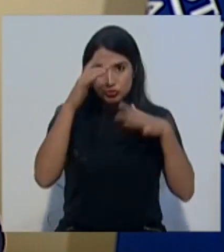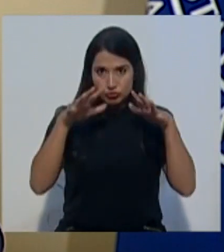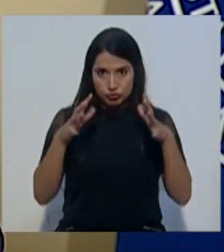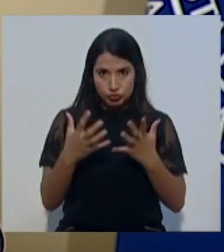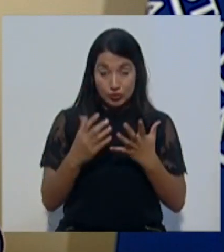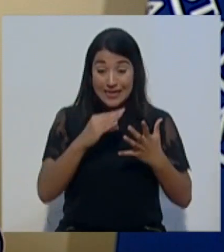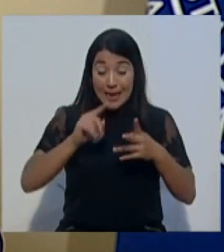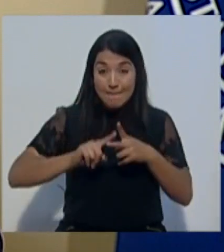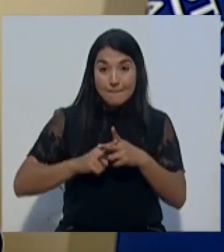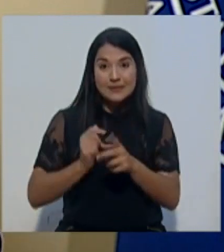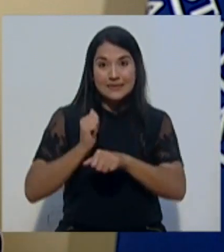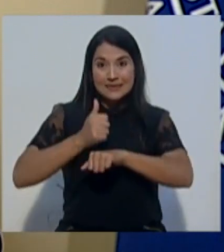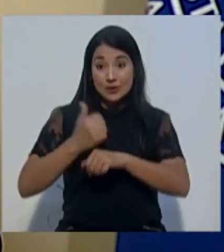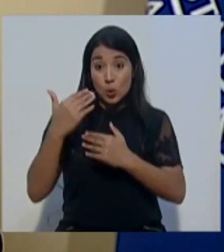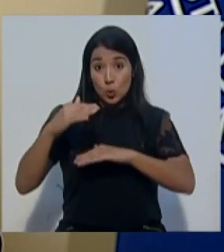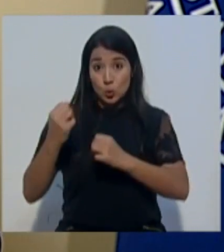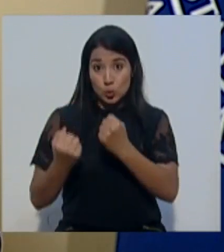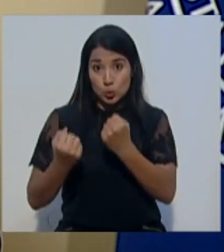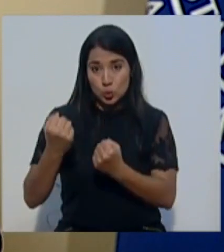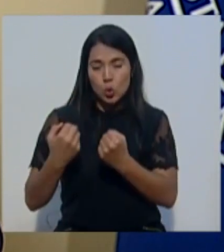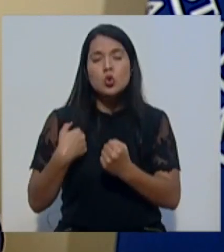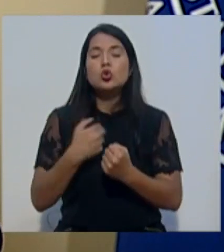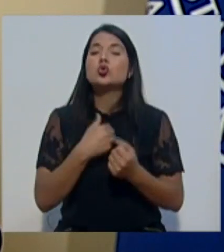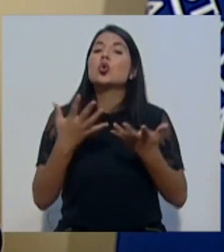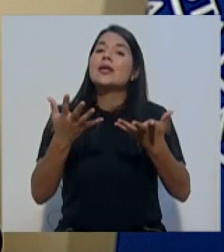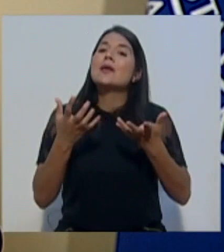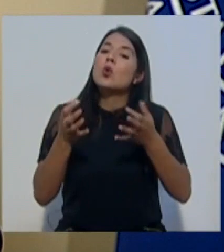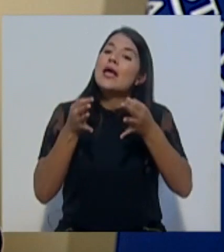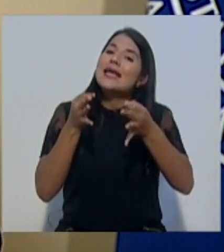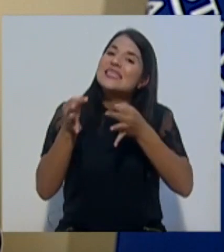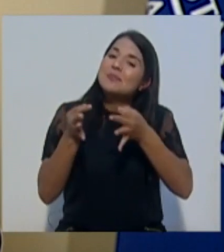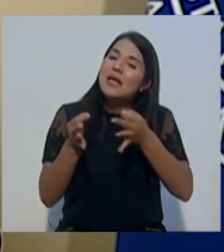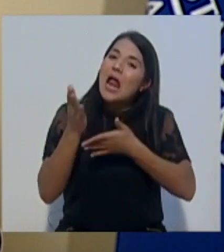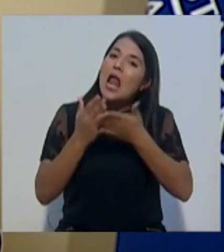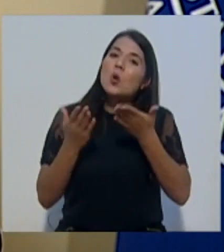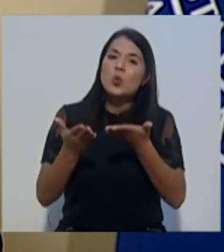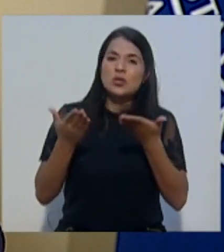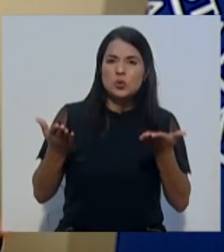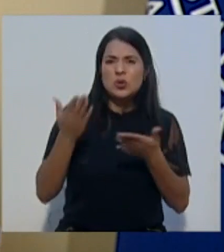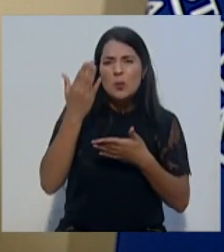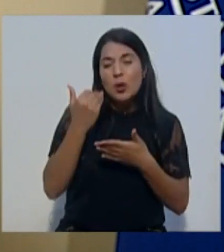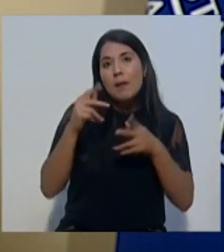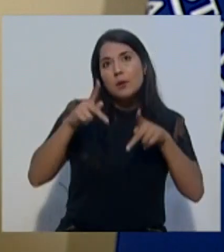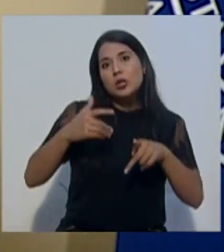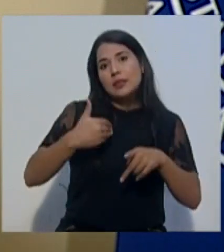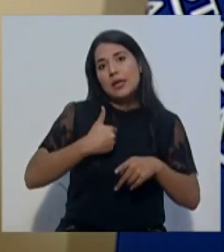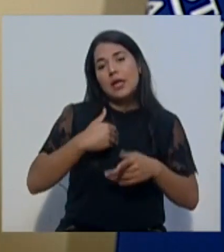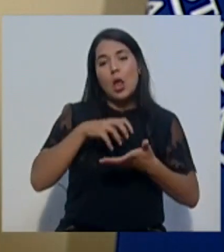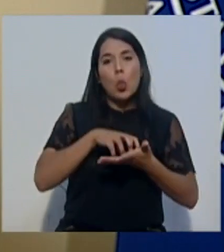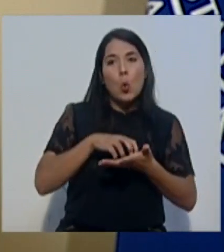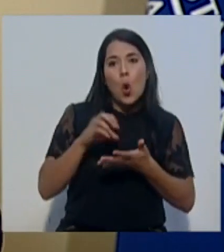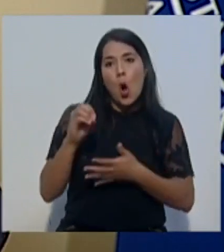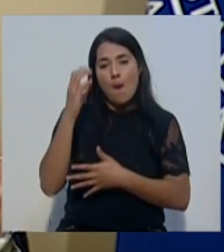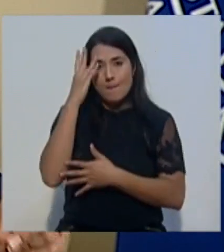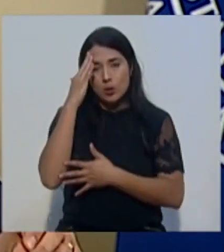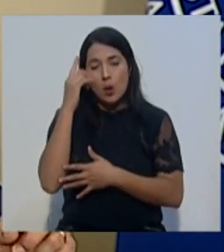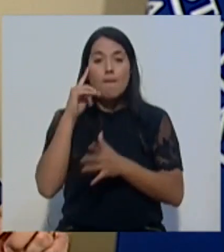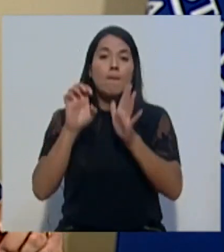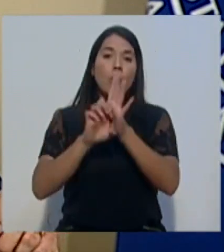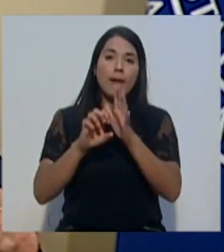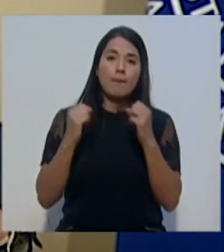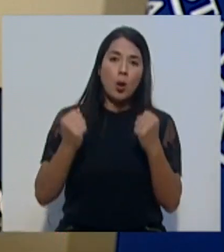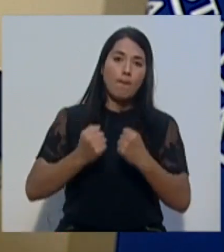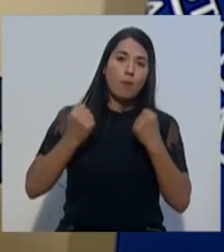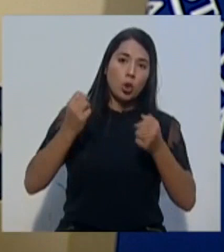vehicular, hubo cosas que quisimos dejar explícitas porque había duda y preocupación. Por ejemplo, el Poder